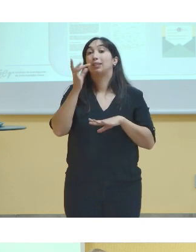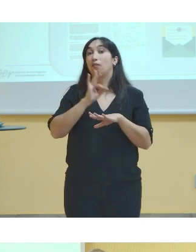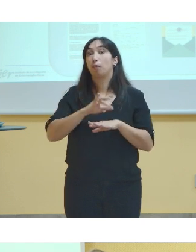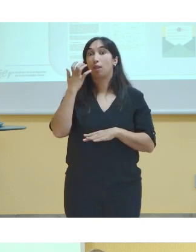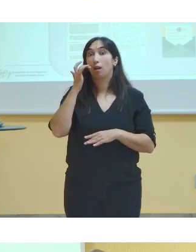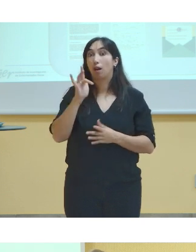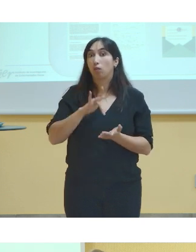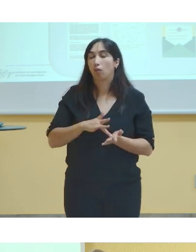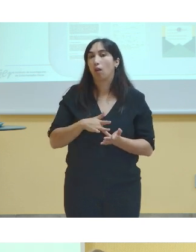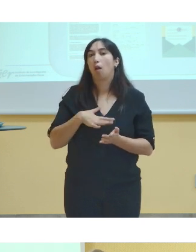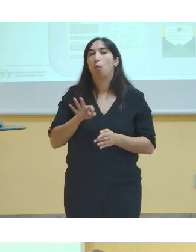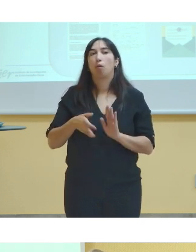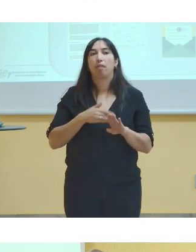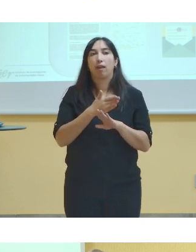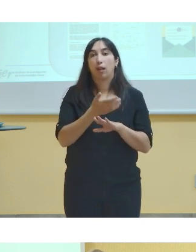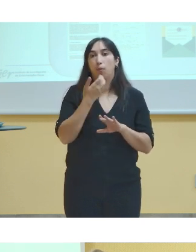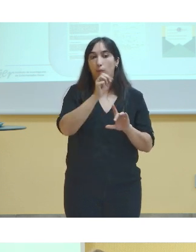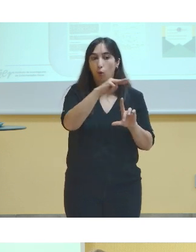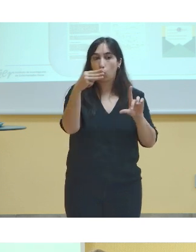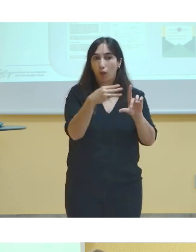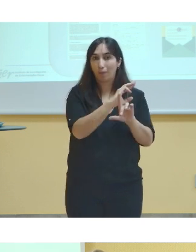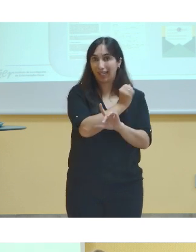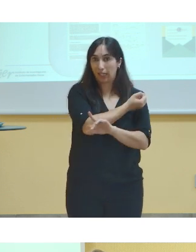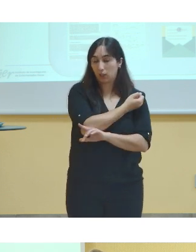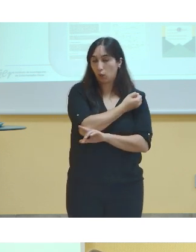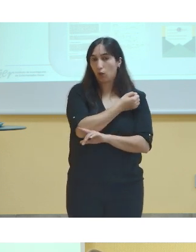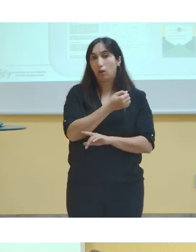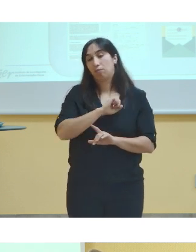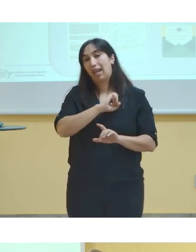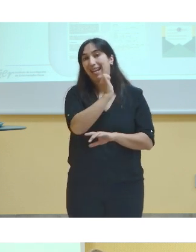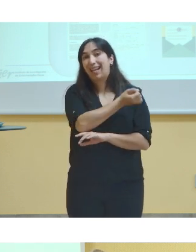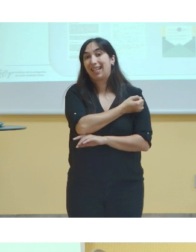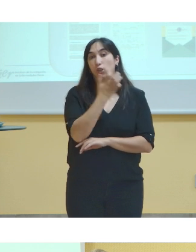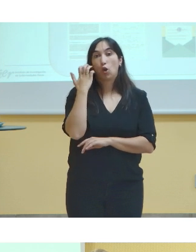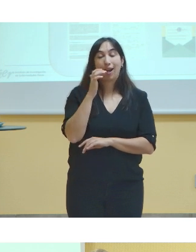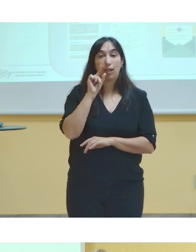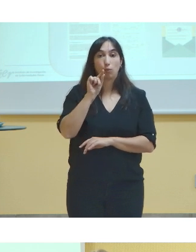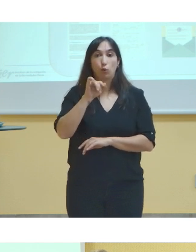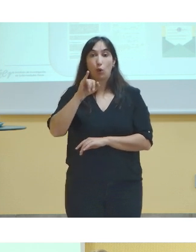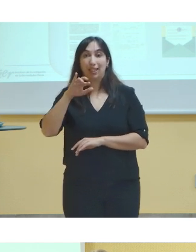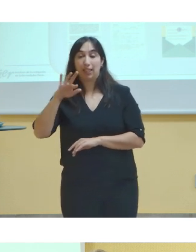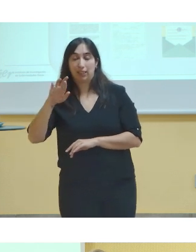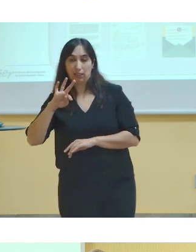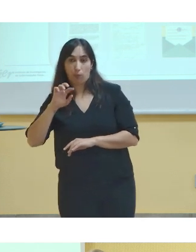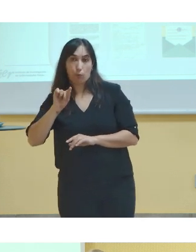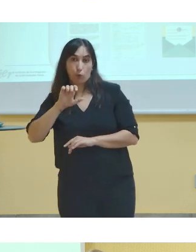enfermedad rara puede dirigirse a la página web del registro, que es registroraras.isti.es, y hacer una solicitud para formar parte del